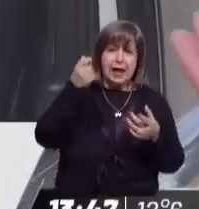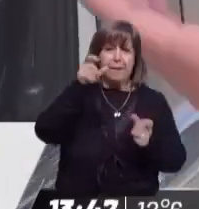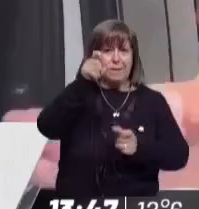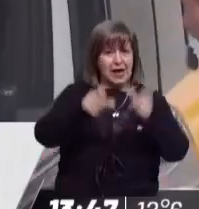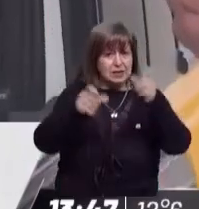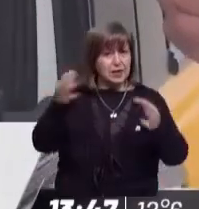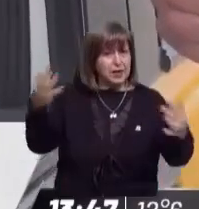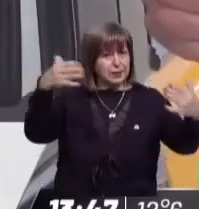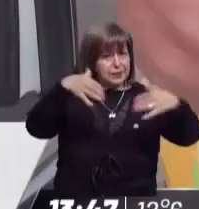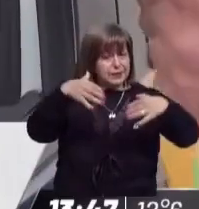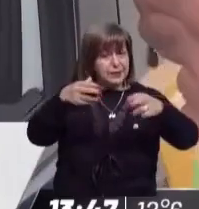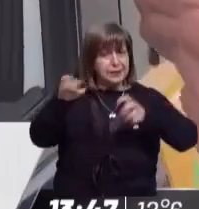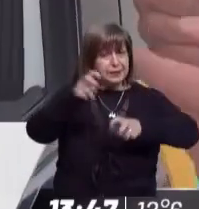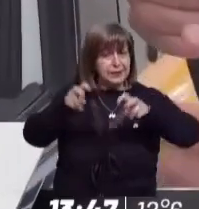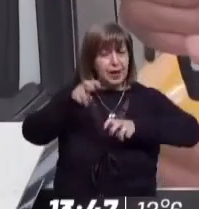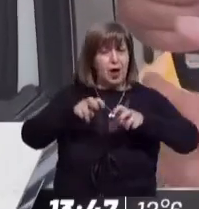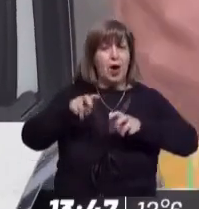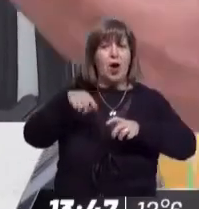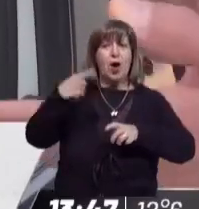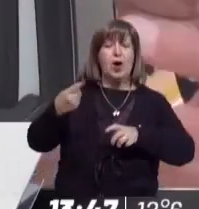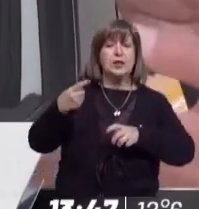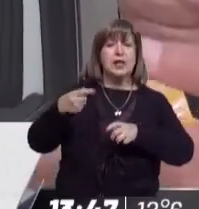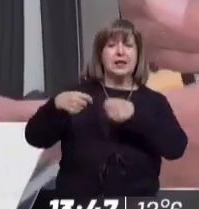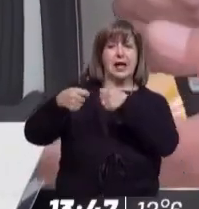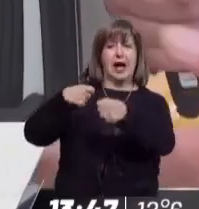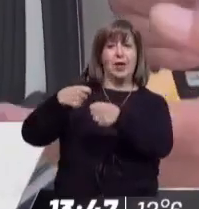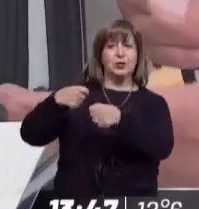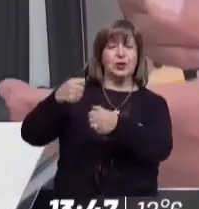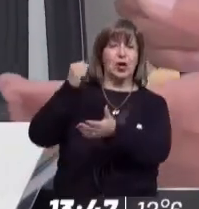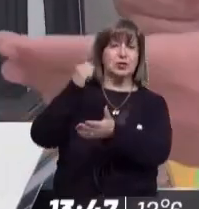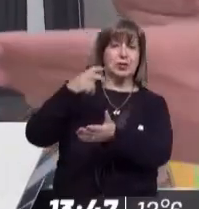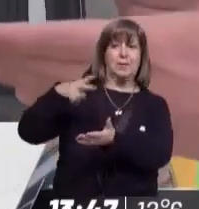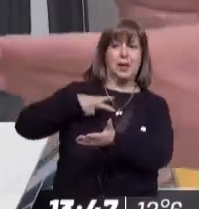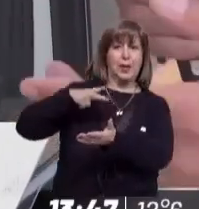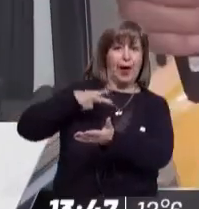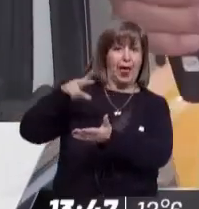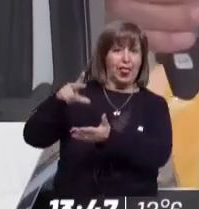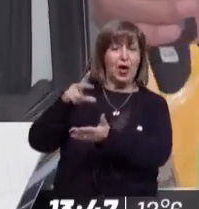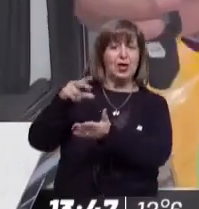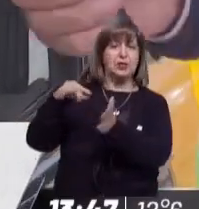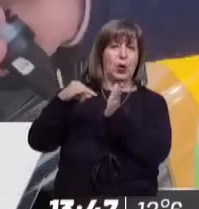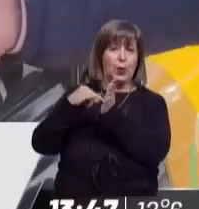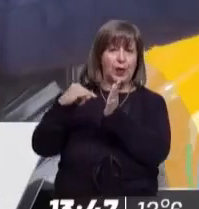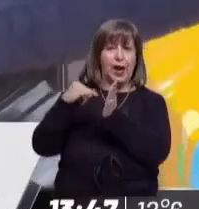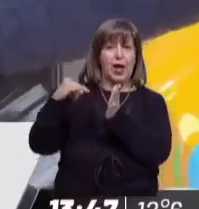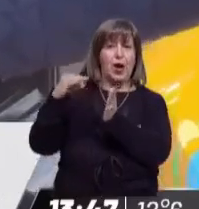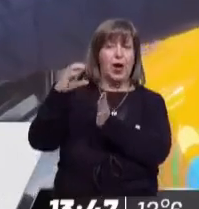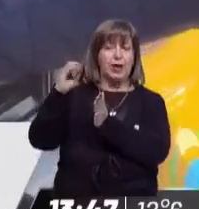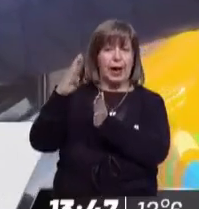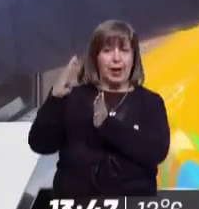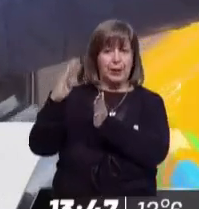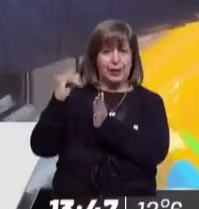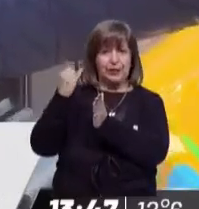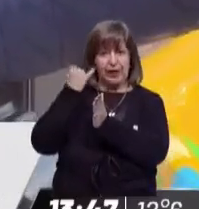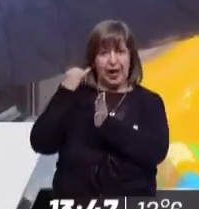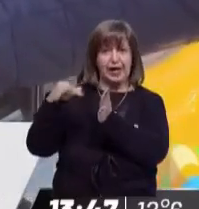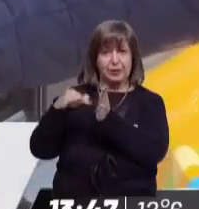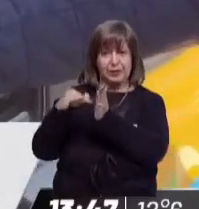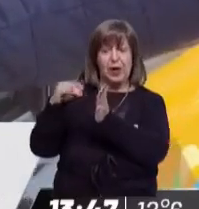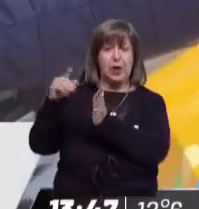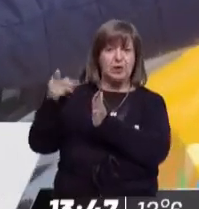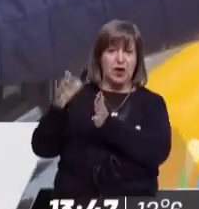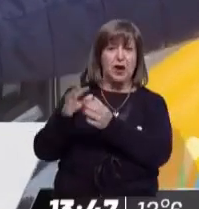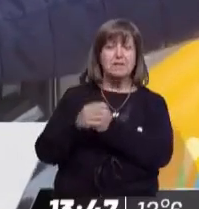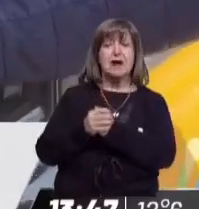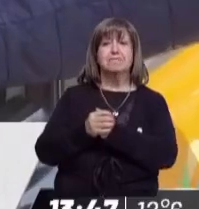relación a la competencia con Cabify o cómo está la ocupación del servicio, cómo ven el panorama ustedes. Y es medio complejo porque